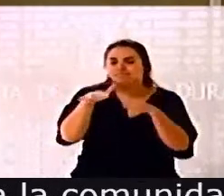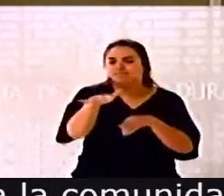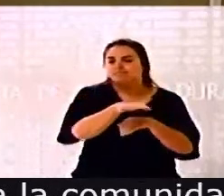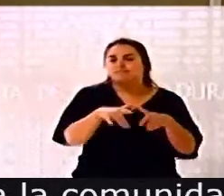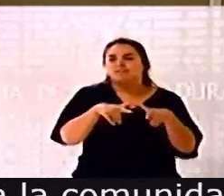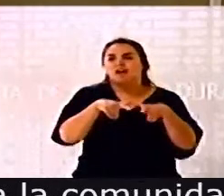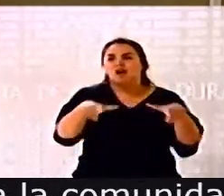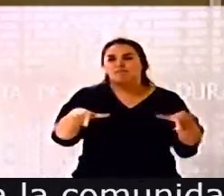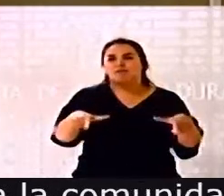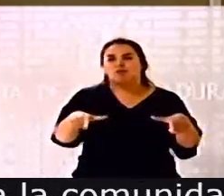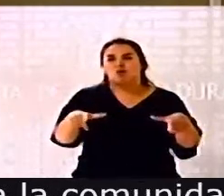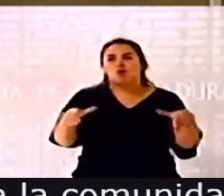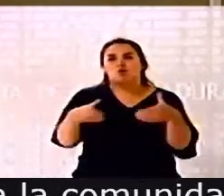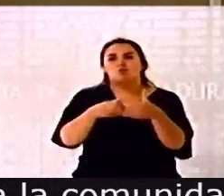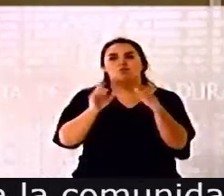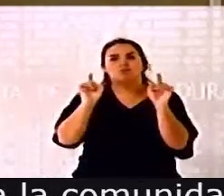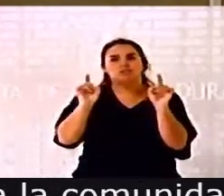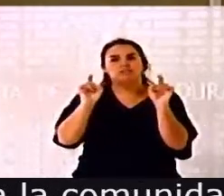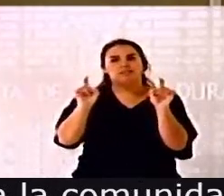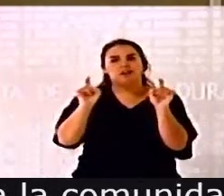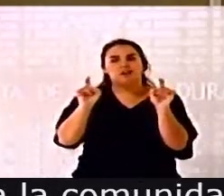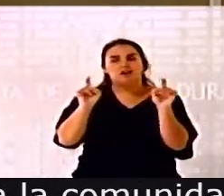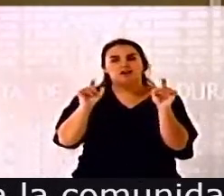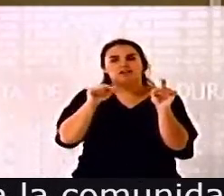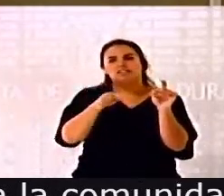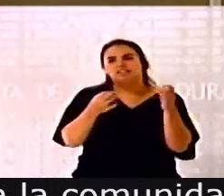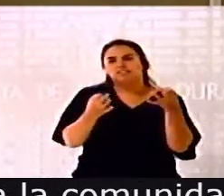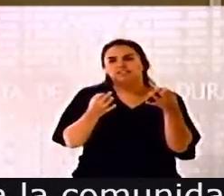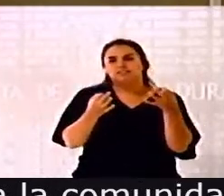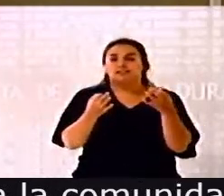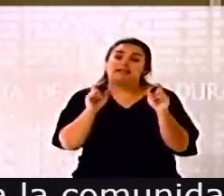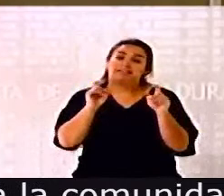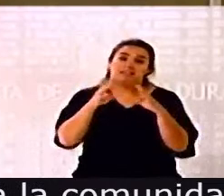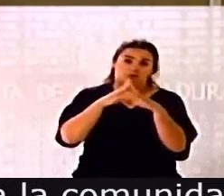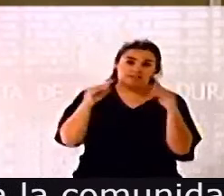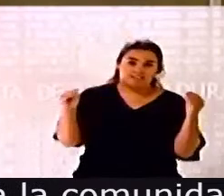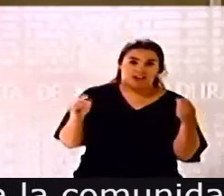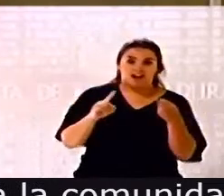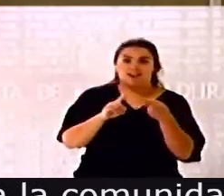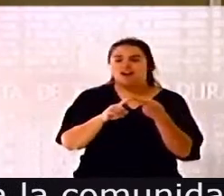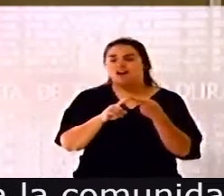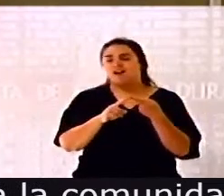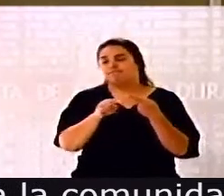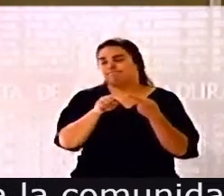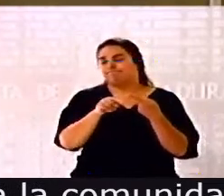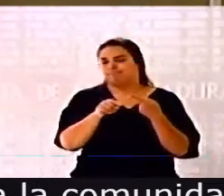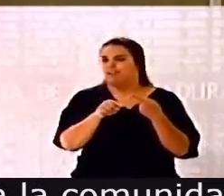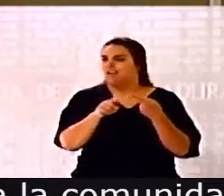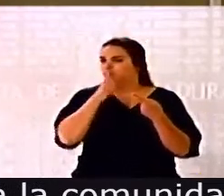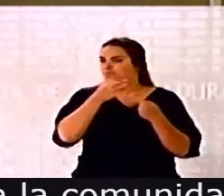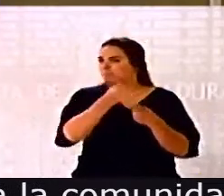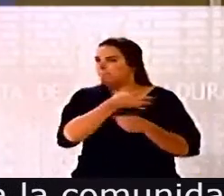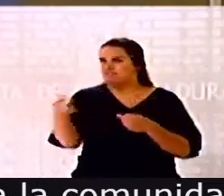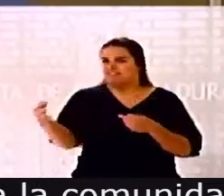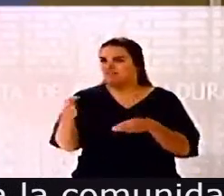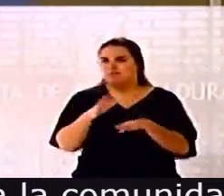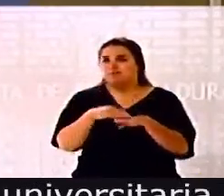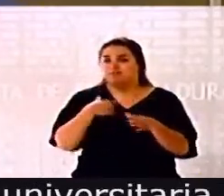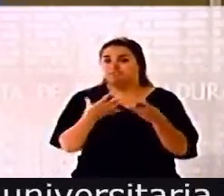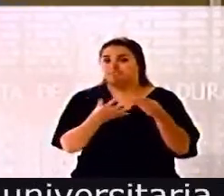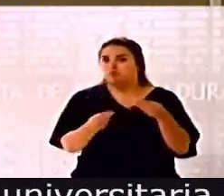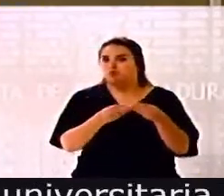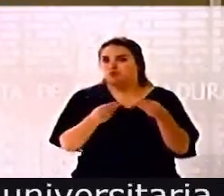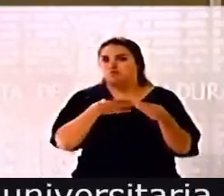comunidad educativa, la enseñanza universitaria es un candidato óptimo a que pueda